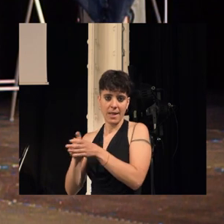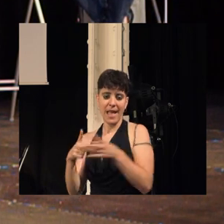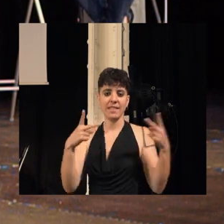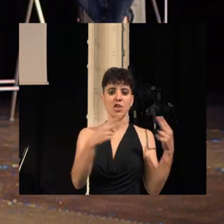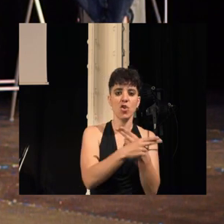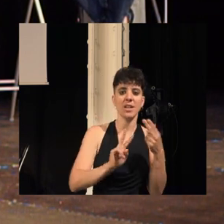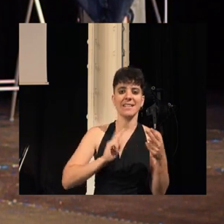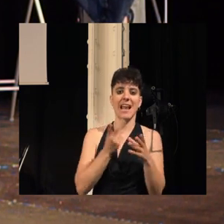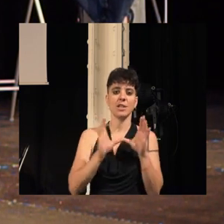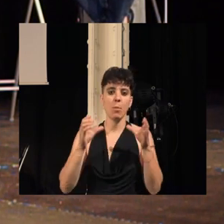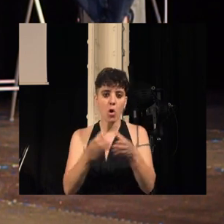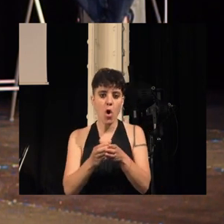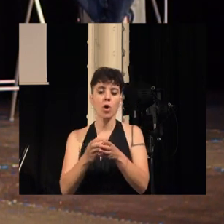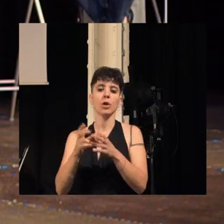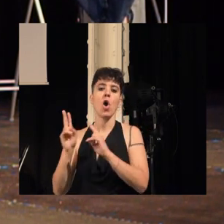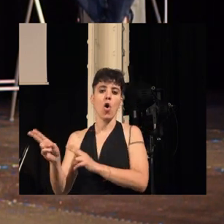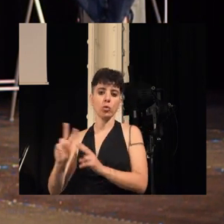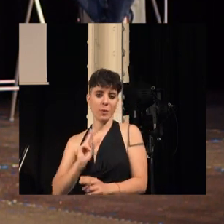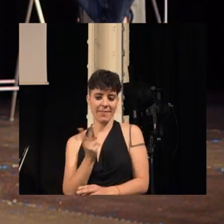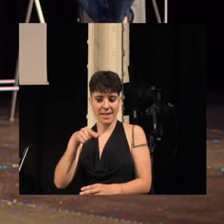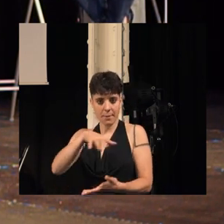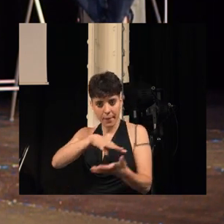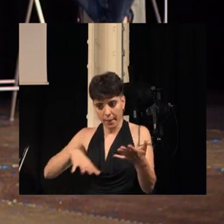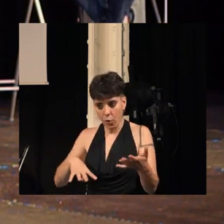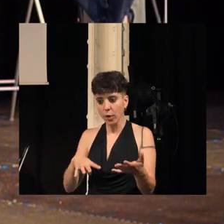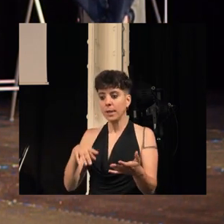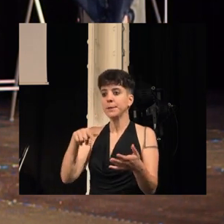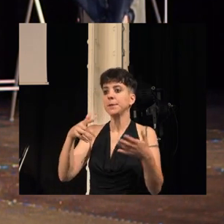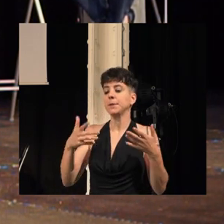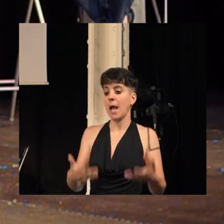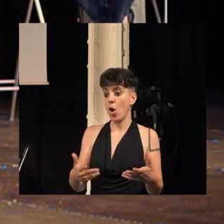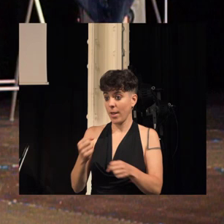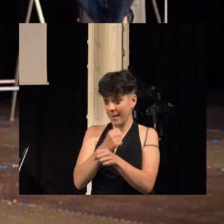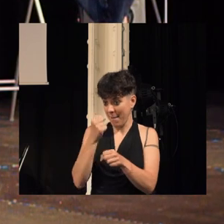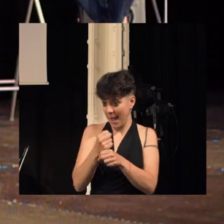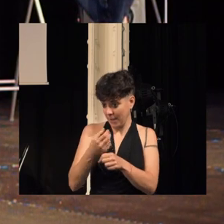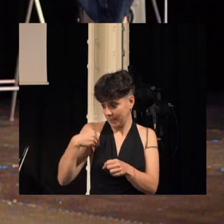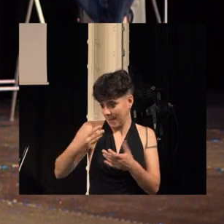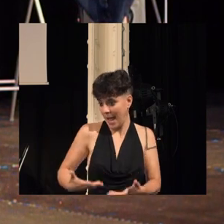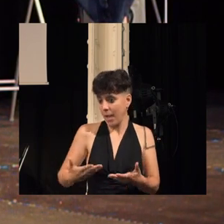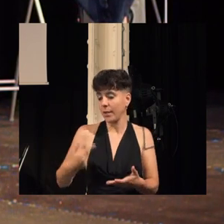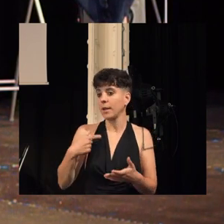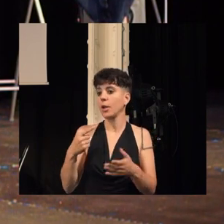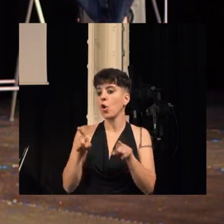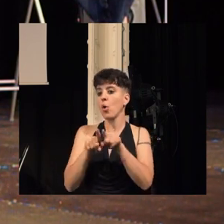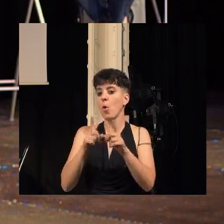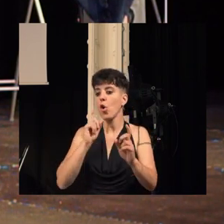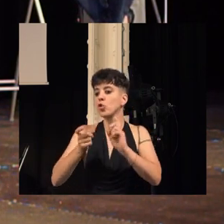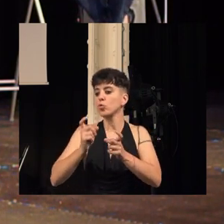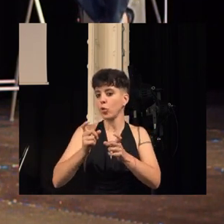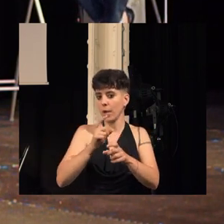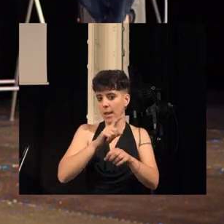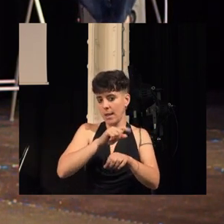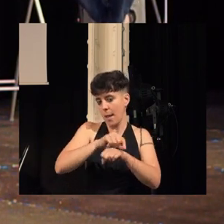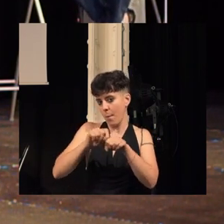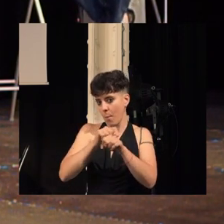Transblog, Octubre Trans de Barcelona. Ahora estás trabajando, ¿no?, en la actualidad como consultora de políticas públicas LGTBI, con